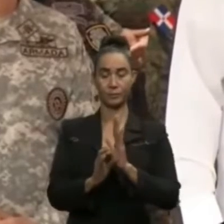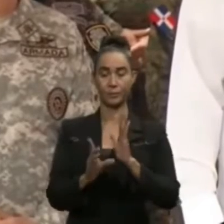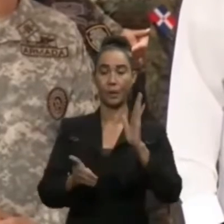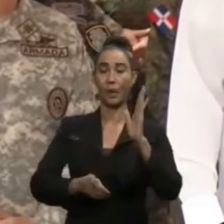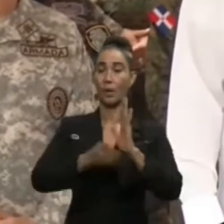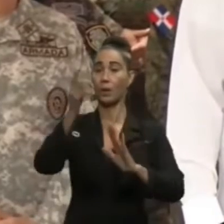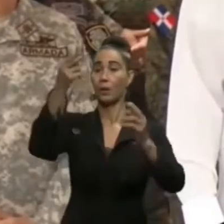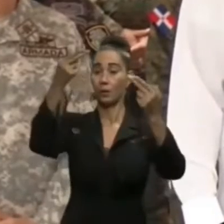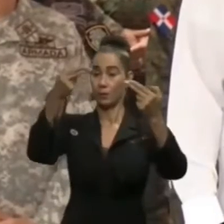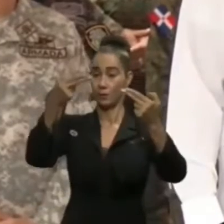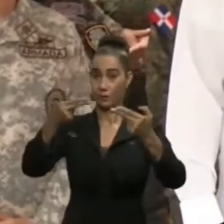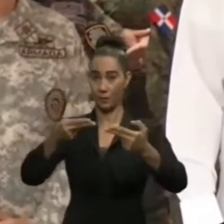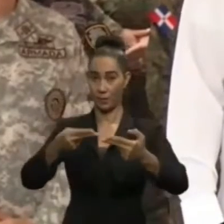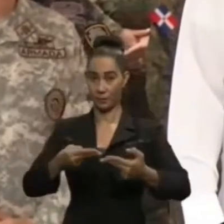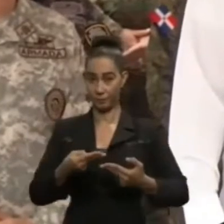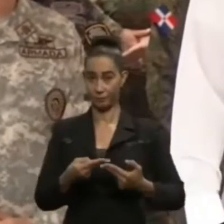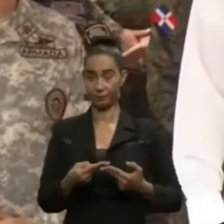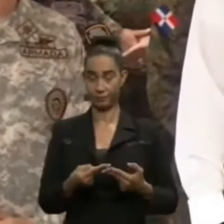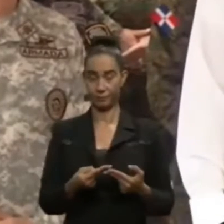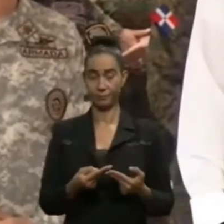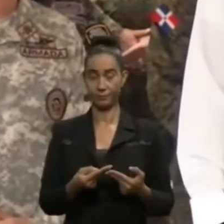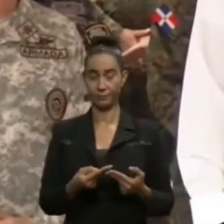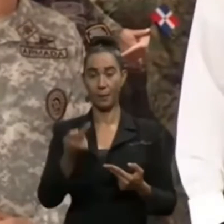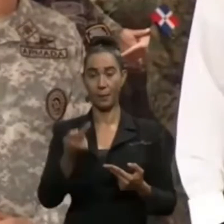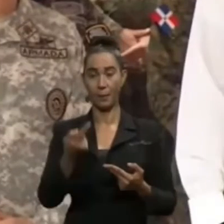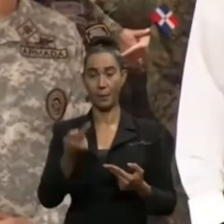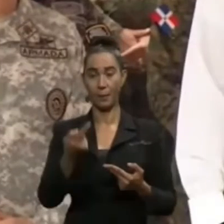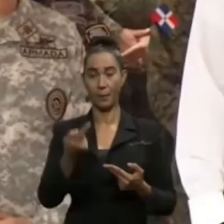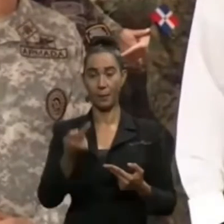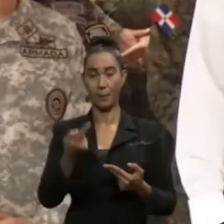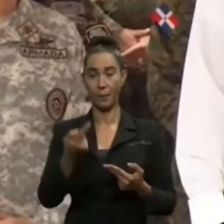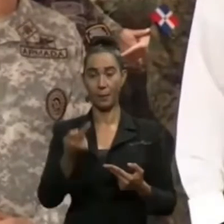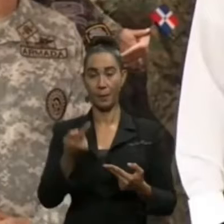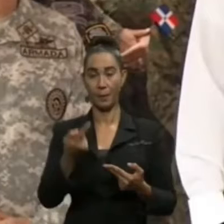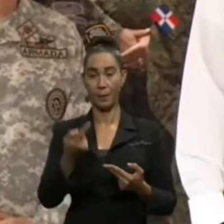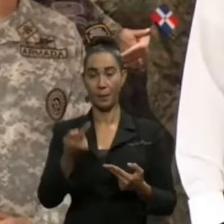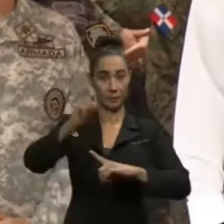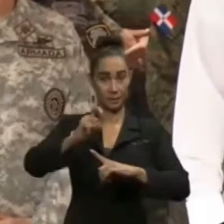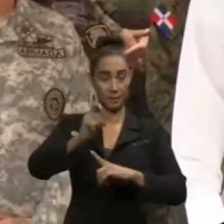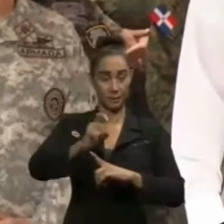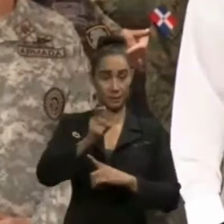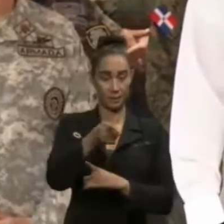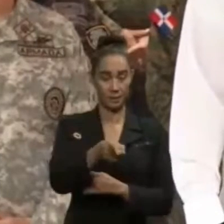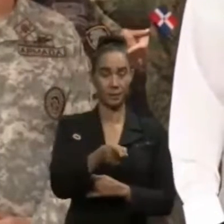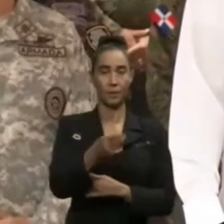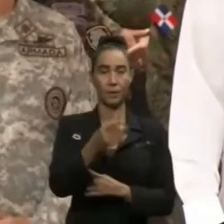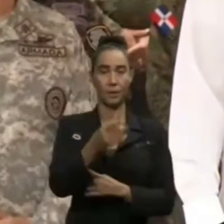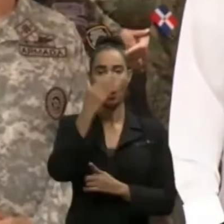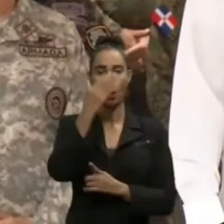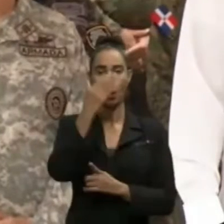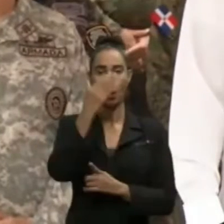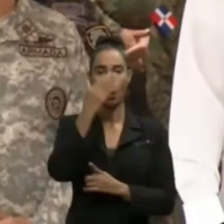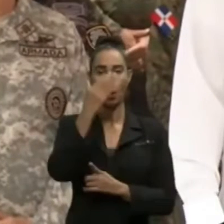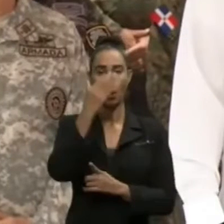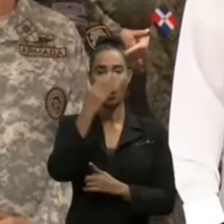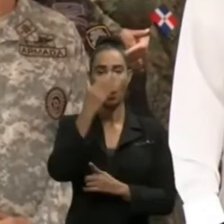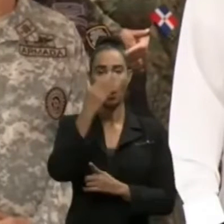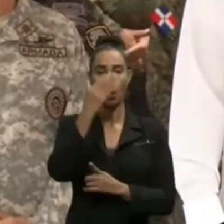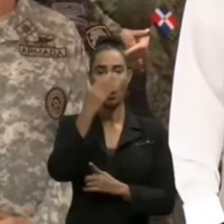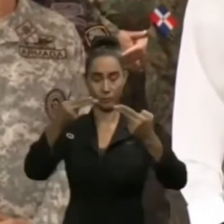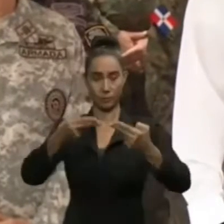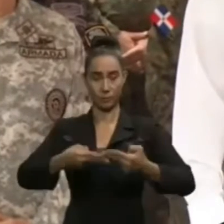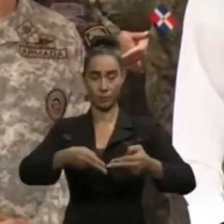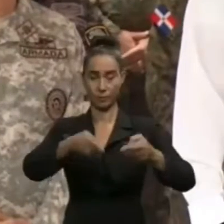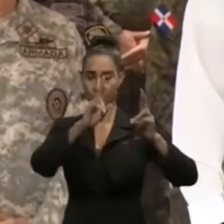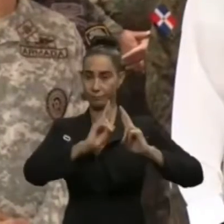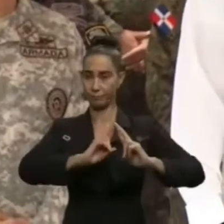los derechos humanos, pero con la firmeza necesaria, porque los derechos humanos primeros que